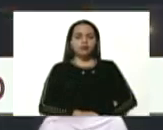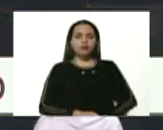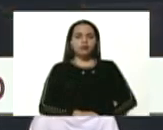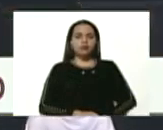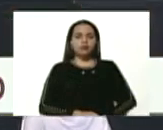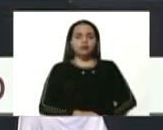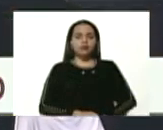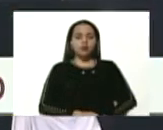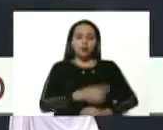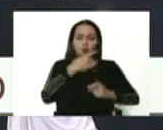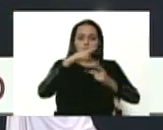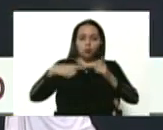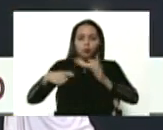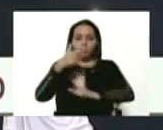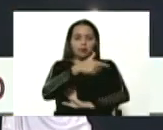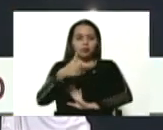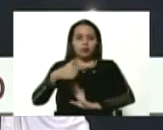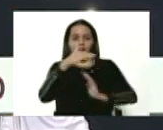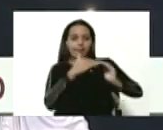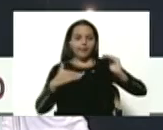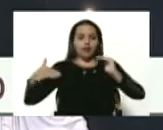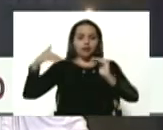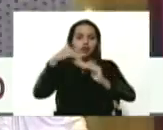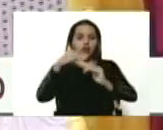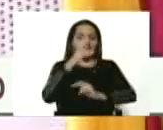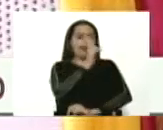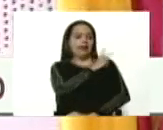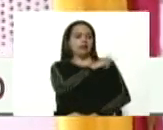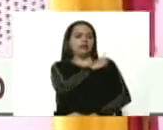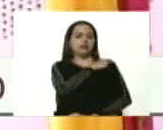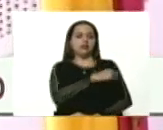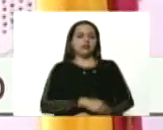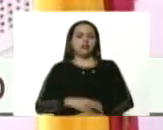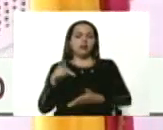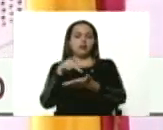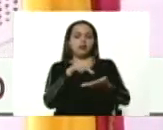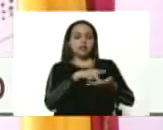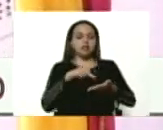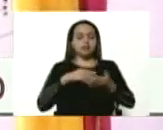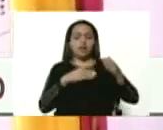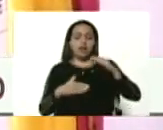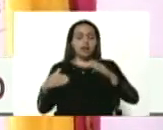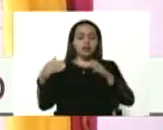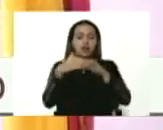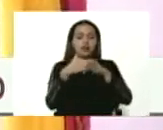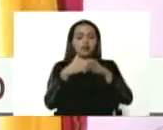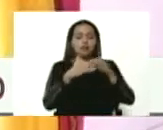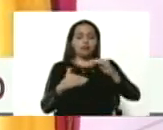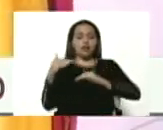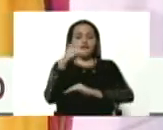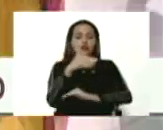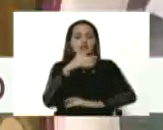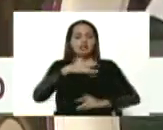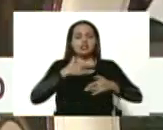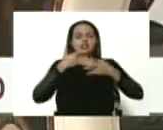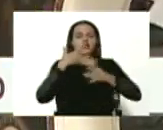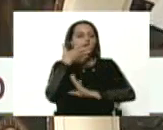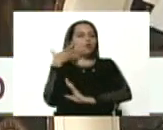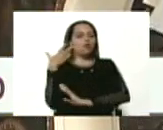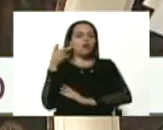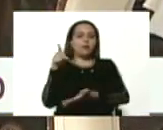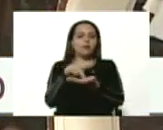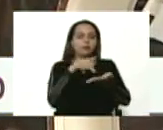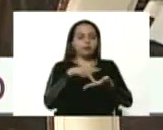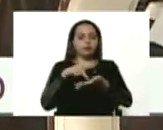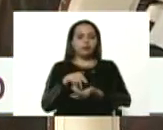y los demás oficiales, mayores, generales, integrantes del Estado Mayor Superior, sienten un inmenso orgullo de contar con su presencia,